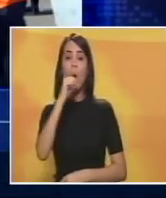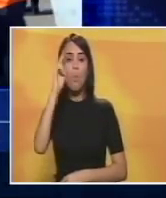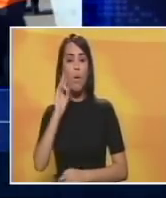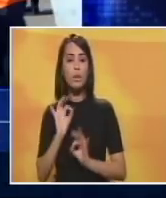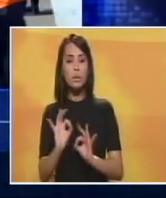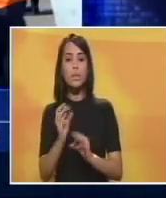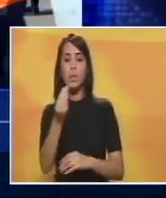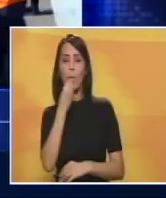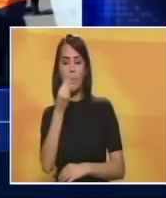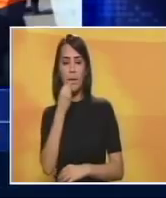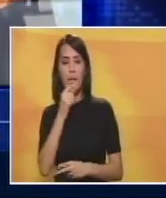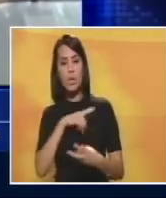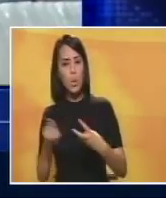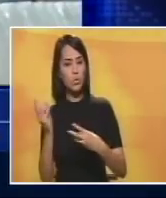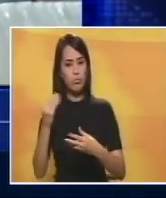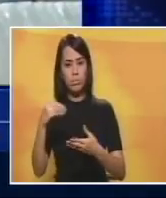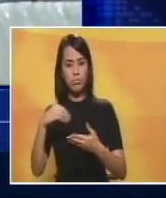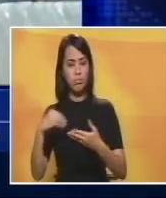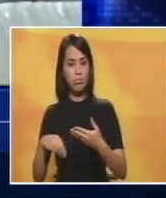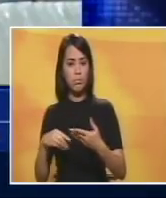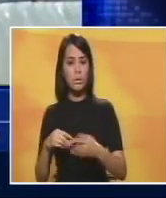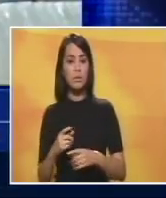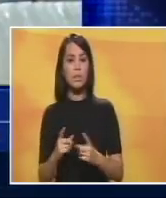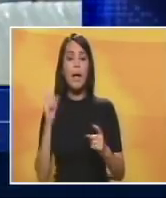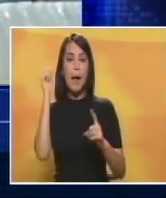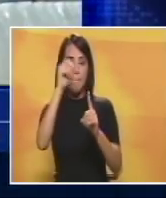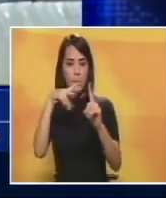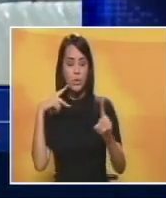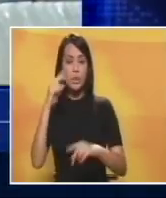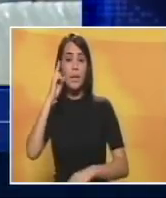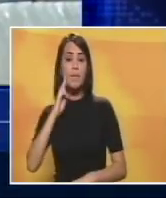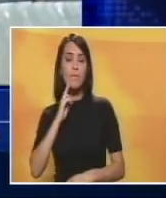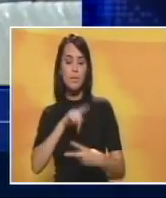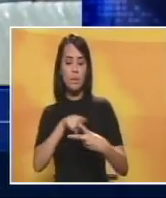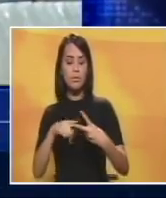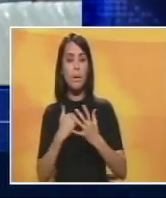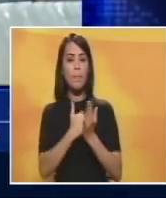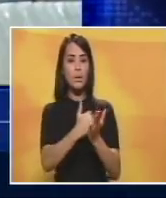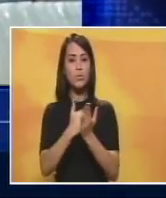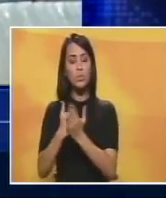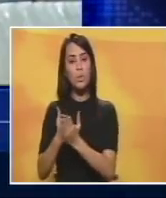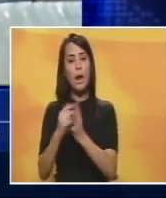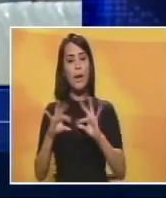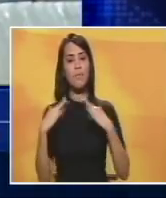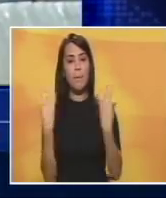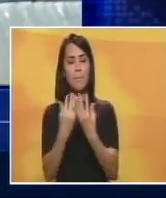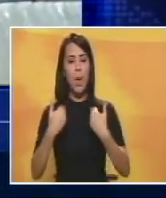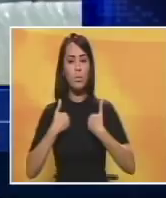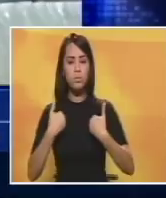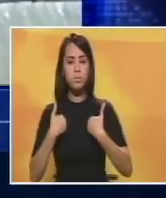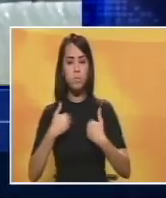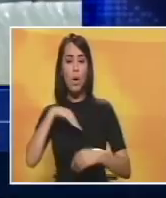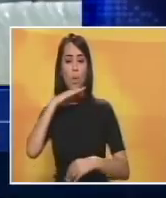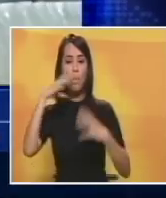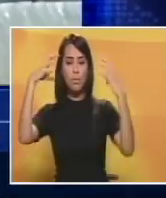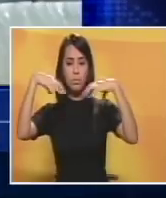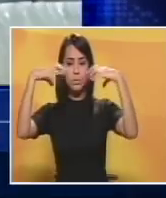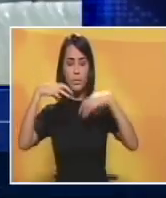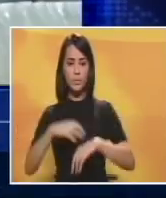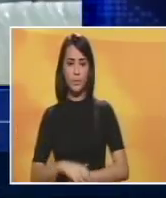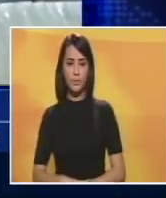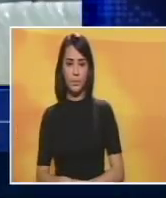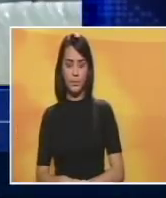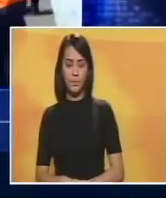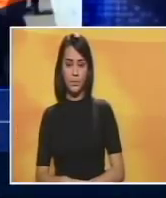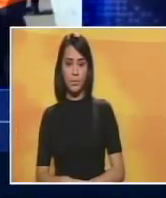alimentos no perecederos y otros insumos a los estados Amazonas y Bolívar para dar atención a todas las familias afectadas por las lluvias.